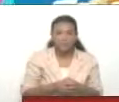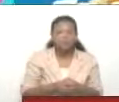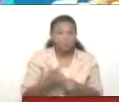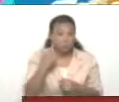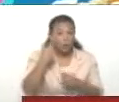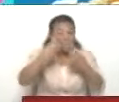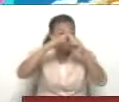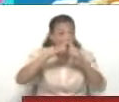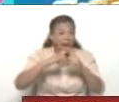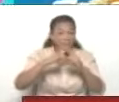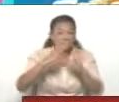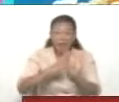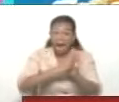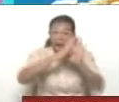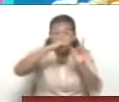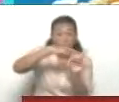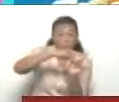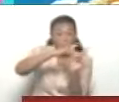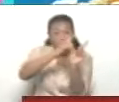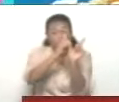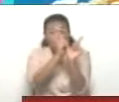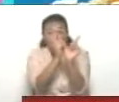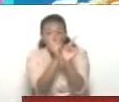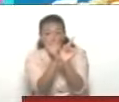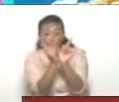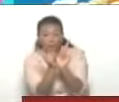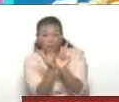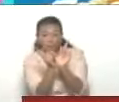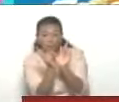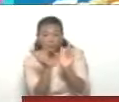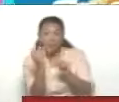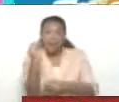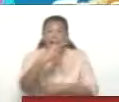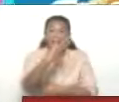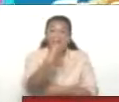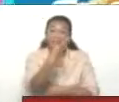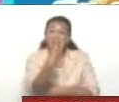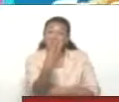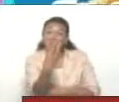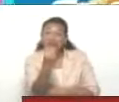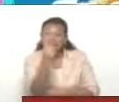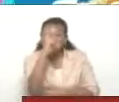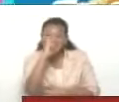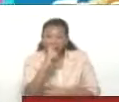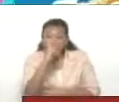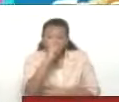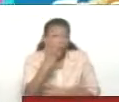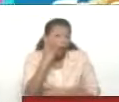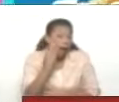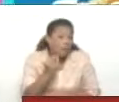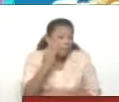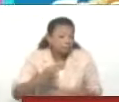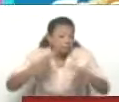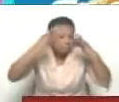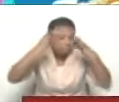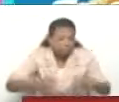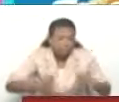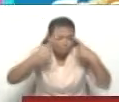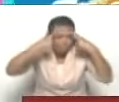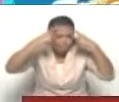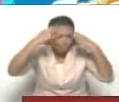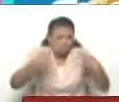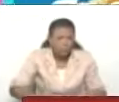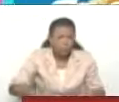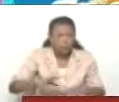porque es la cifra más alta en porcentaje, con más de 30 años de práctica, experiencia